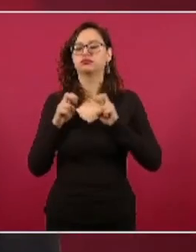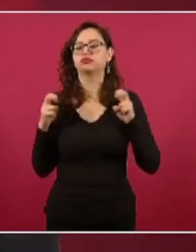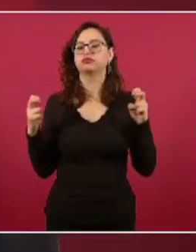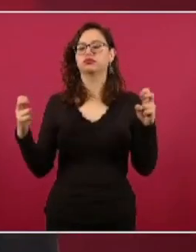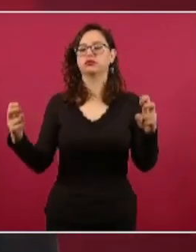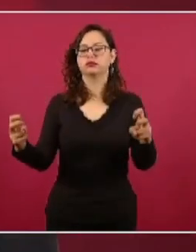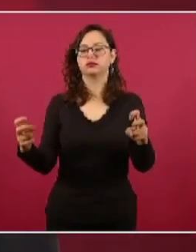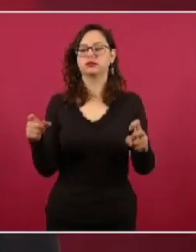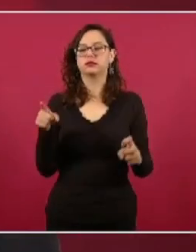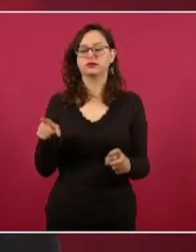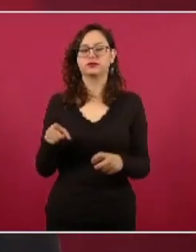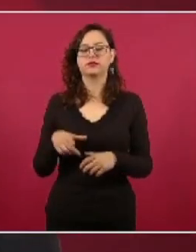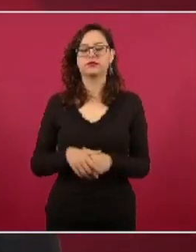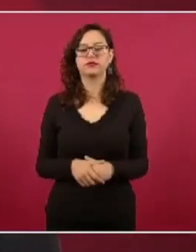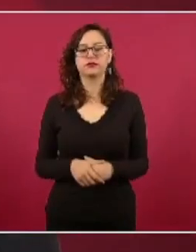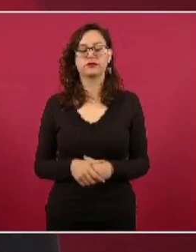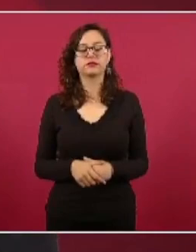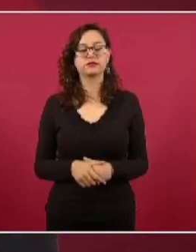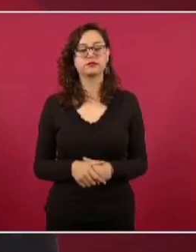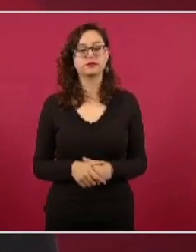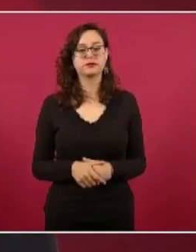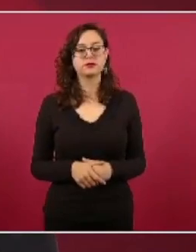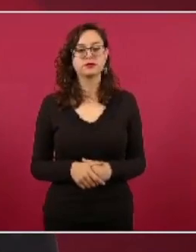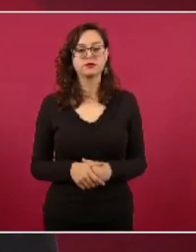de la pensión vitalicia.